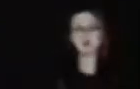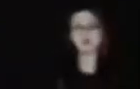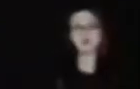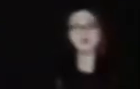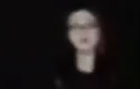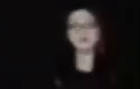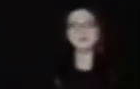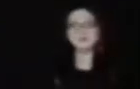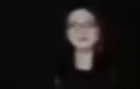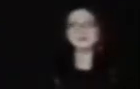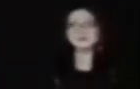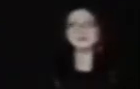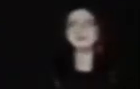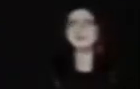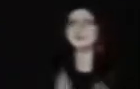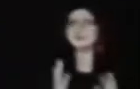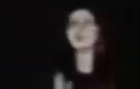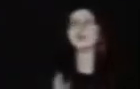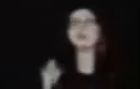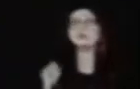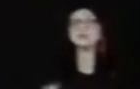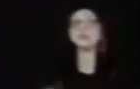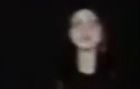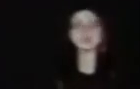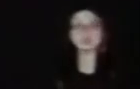Ya el gobierno